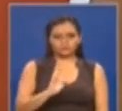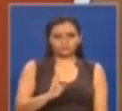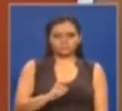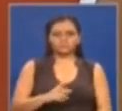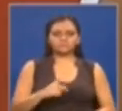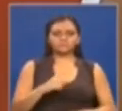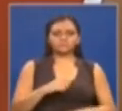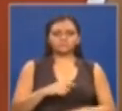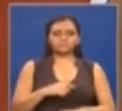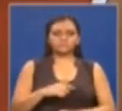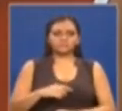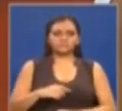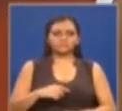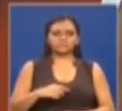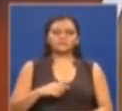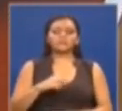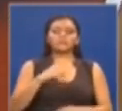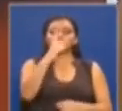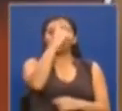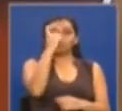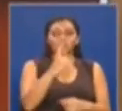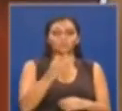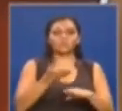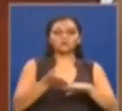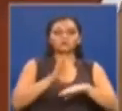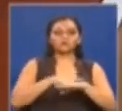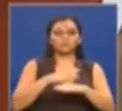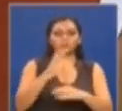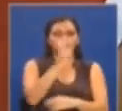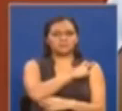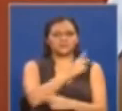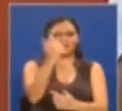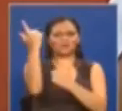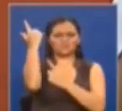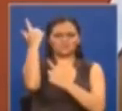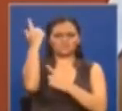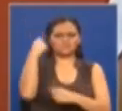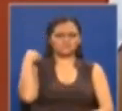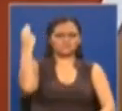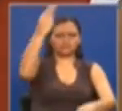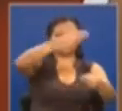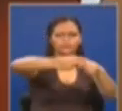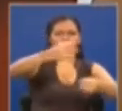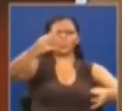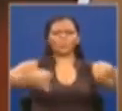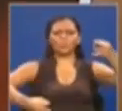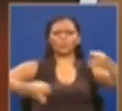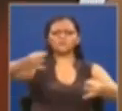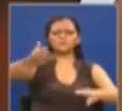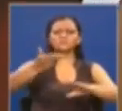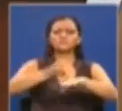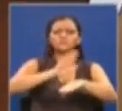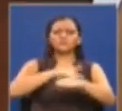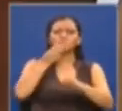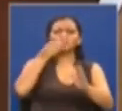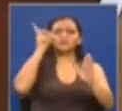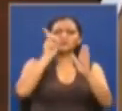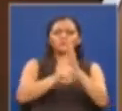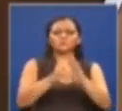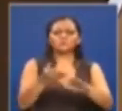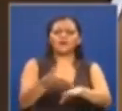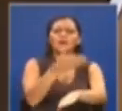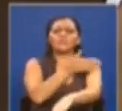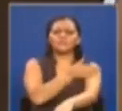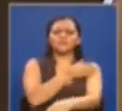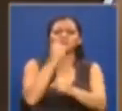Bueno, me preguntaron qué opinaba de que el alto mando, 30 oficiales de alto rango, habían ido a la audiencia por el juicio de